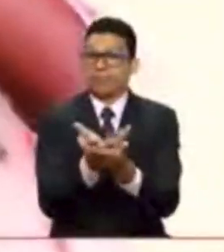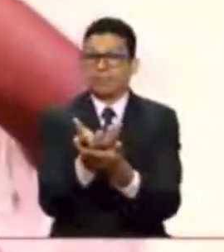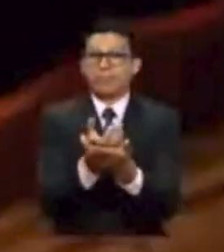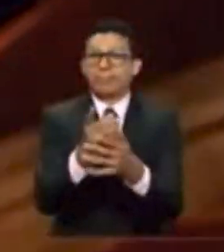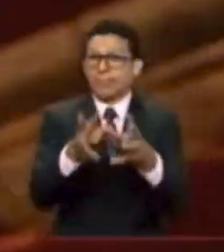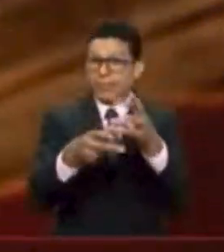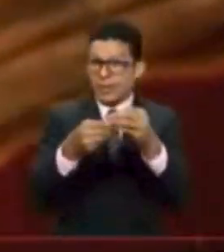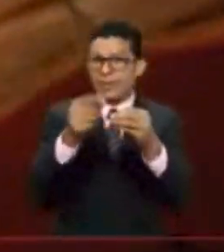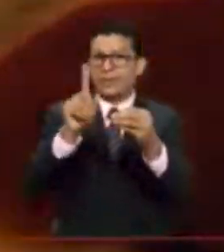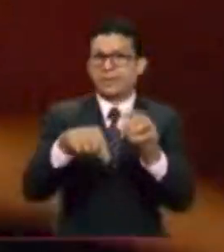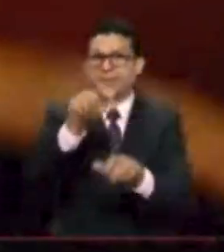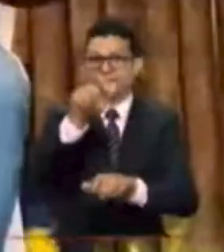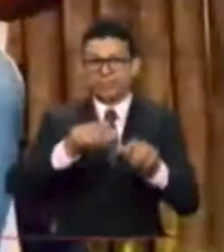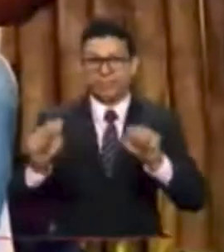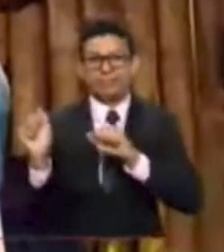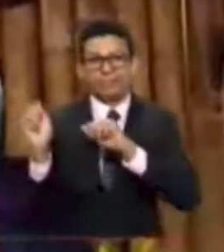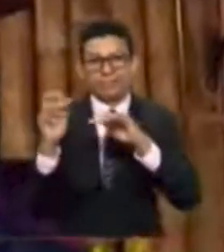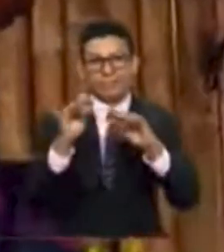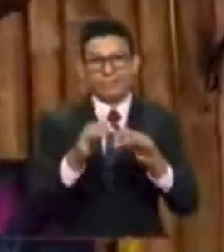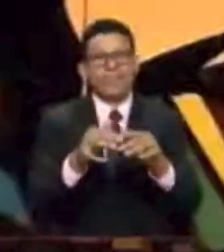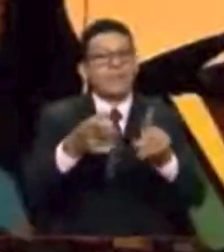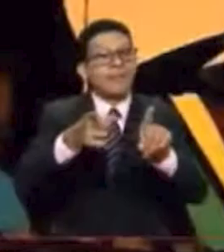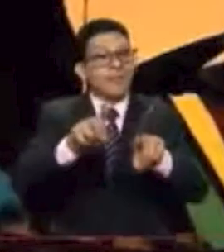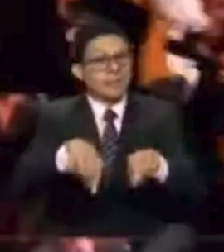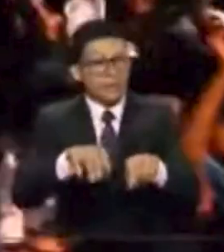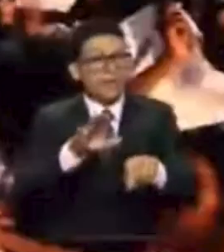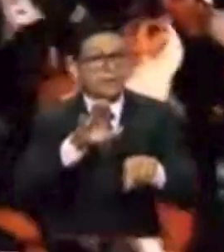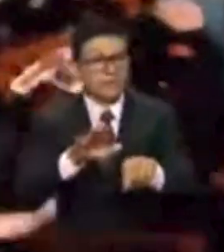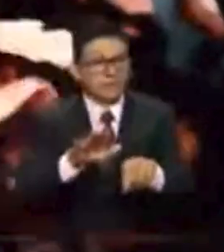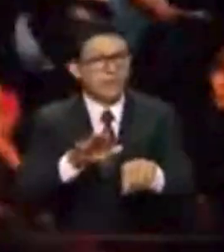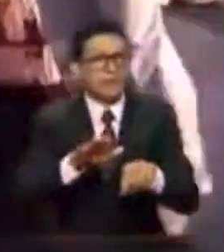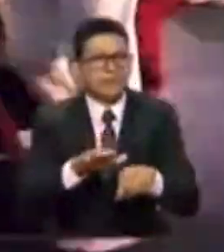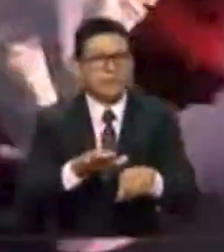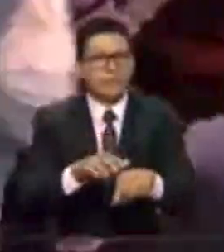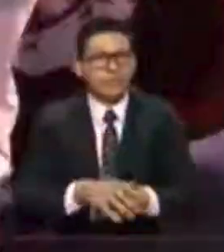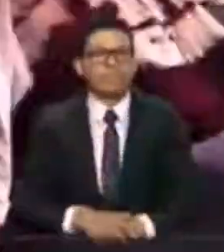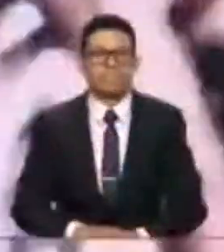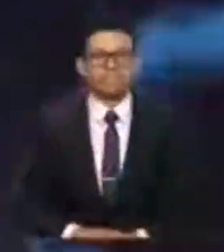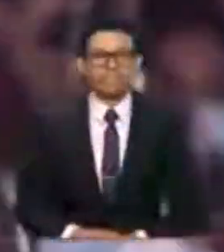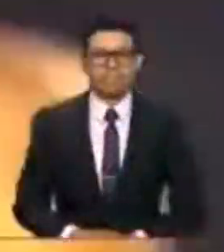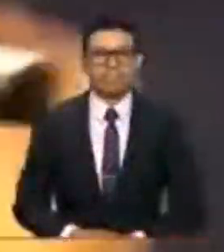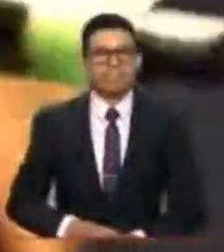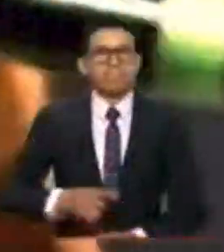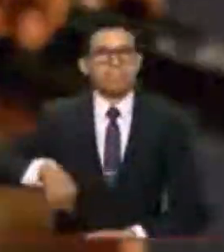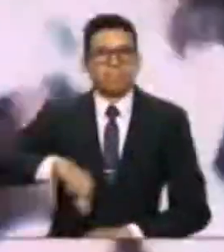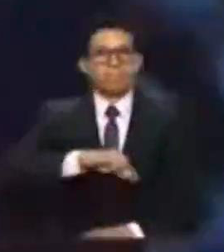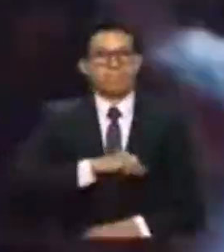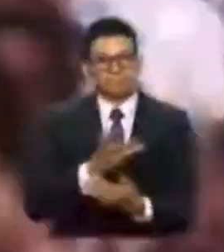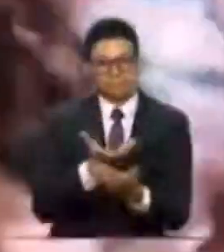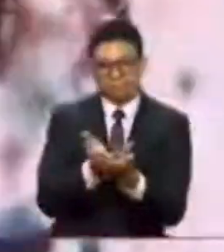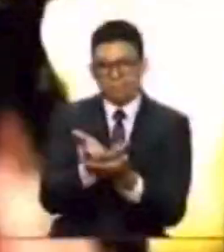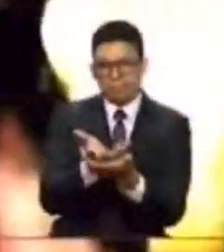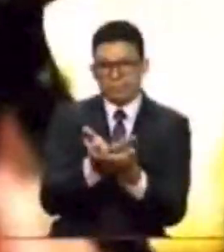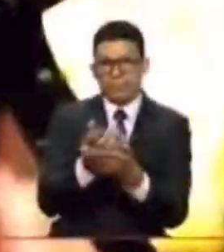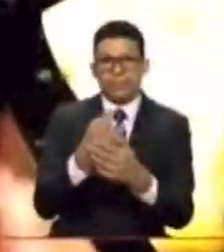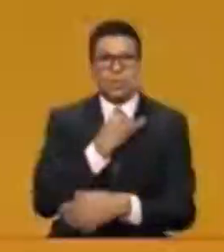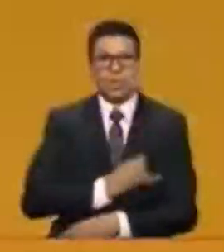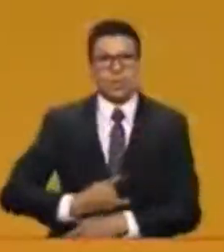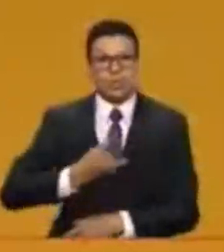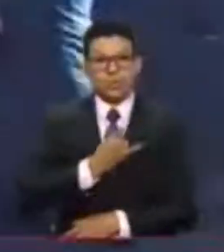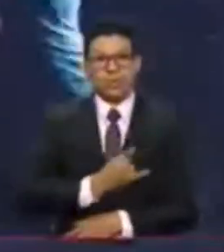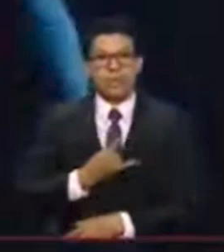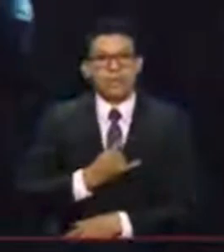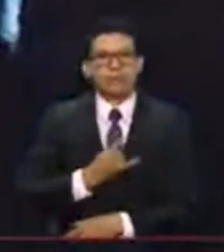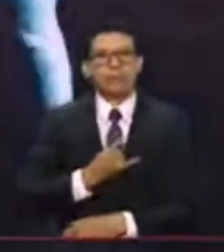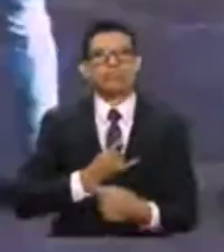además a las personas que van a llegar y que también pues van a salir de este fin de semana. Sí, nosotros le recomendamos a los usuarios